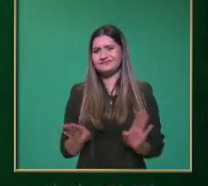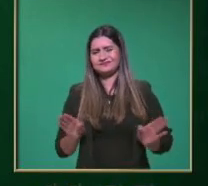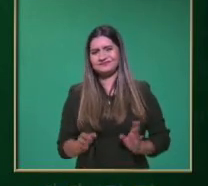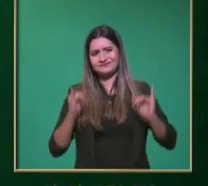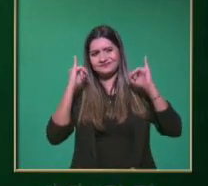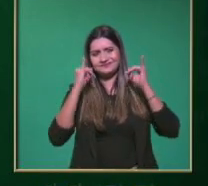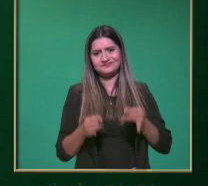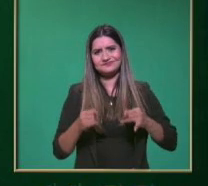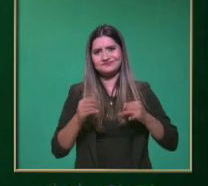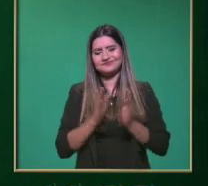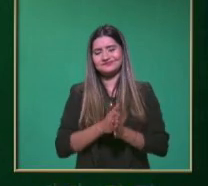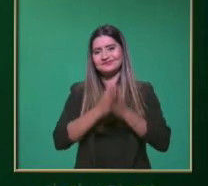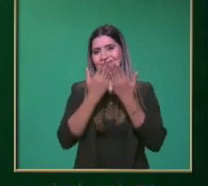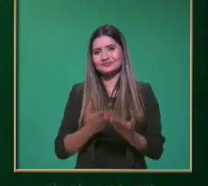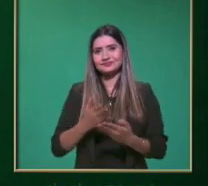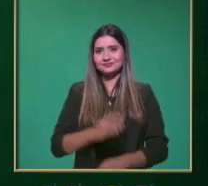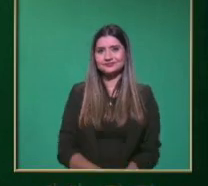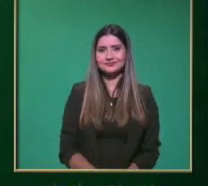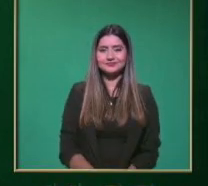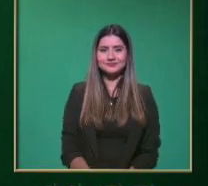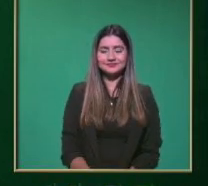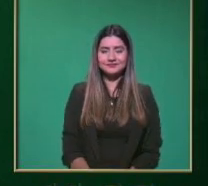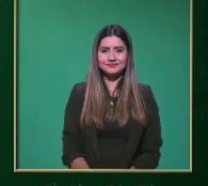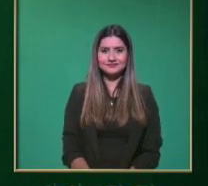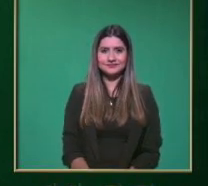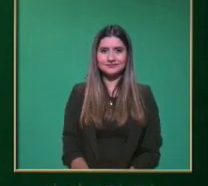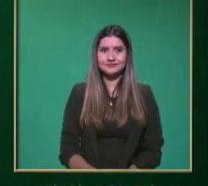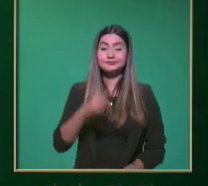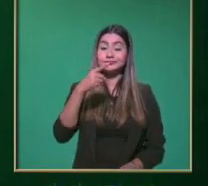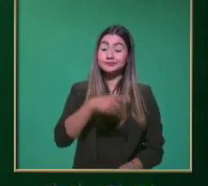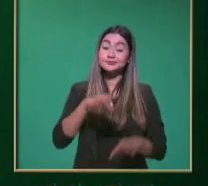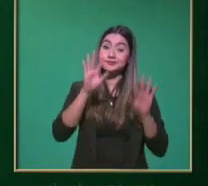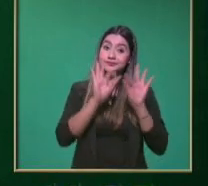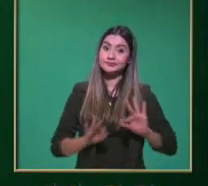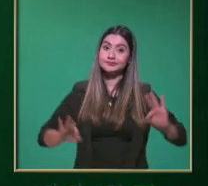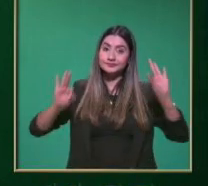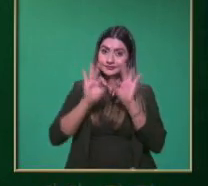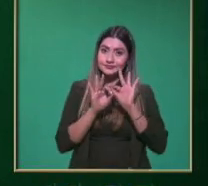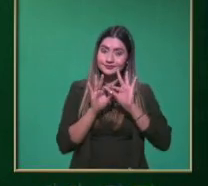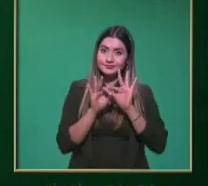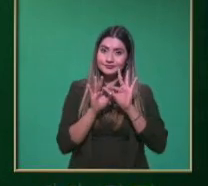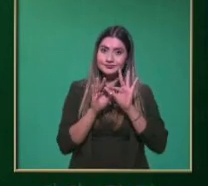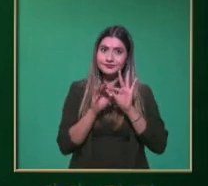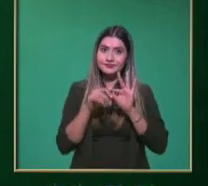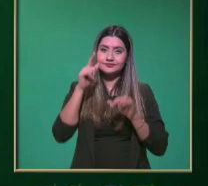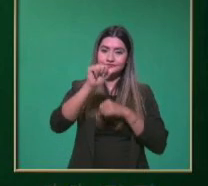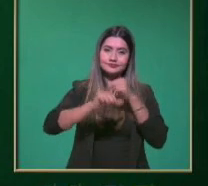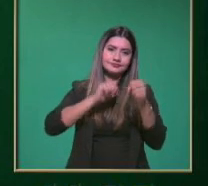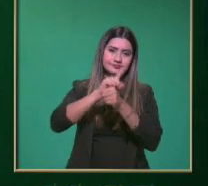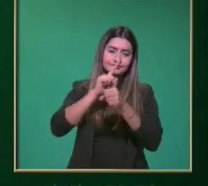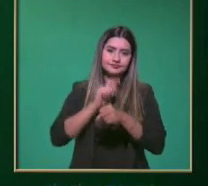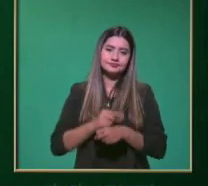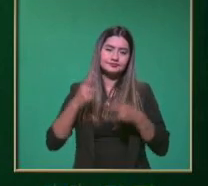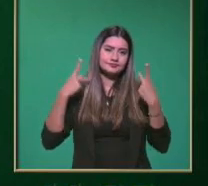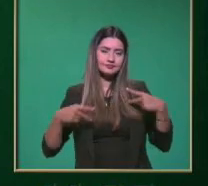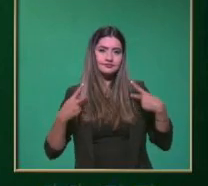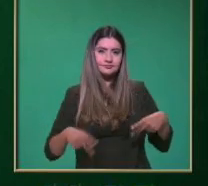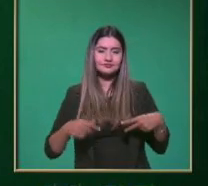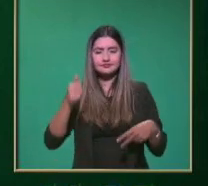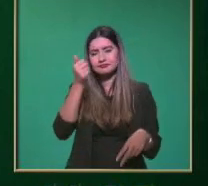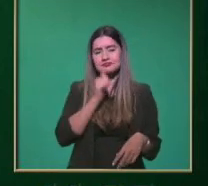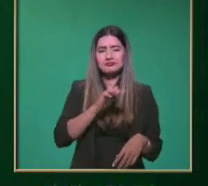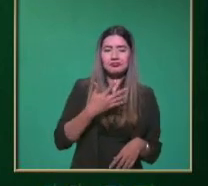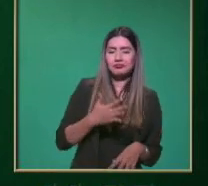niños? ¿Recuerdan? Bueno, pues las fábulas, una de sus características es que son animales. Los personajes casi siempre